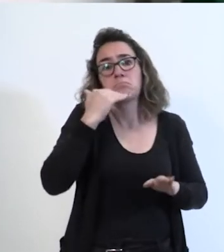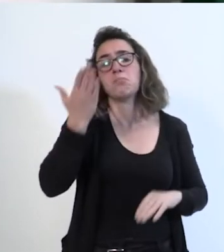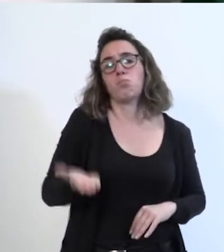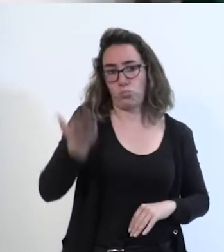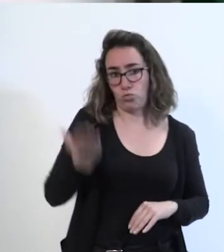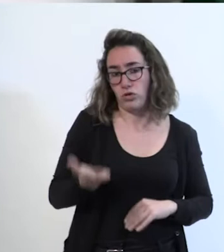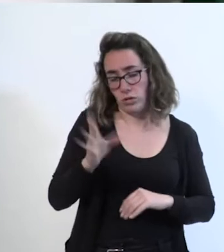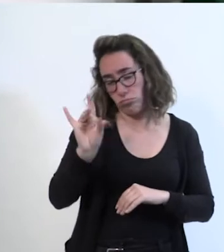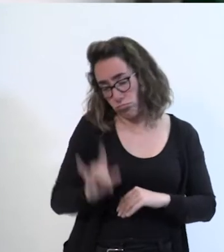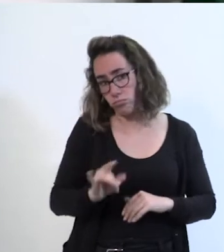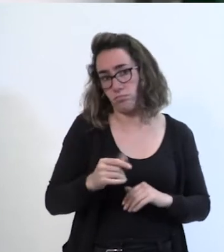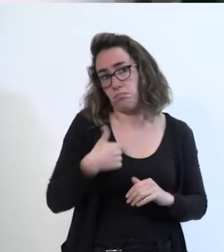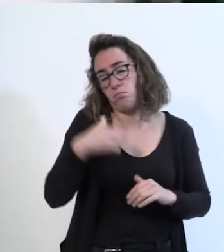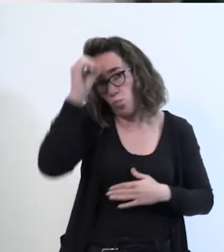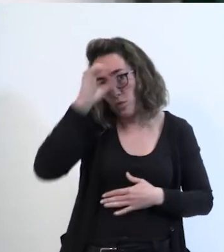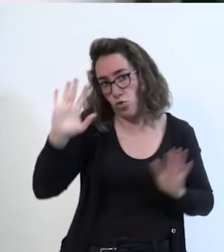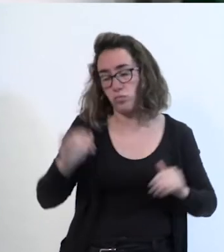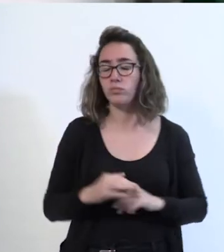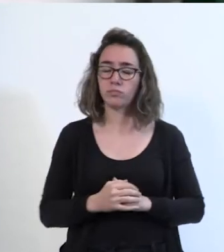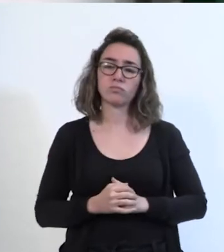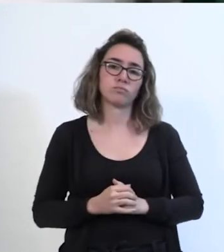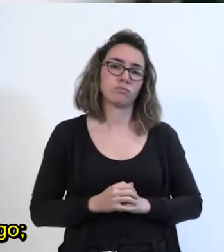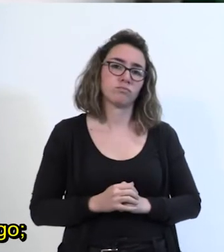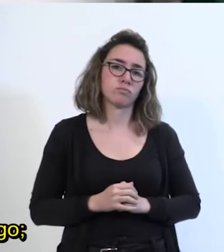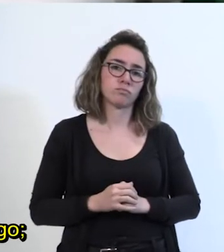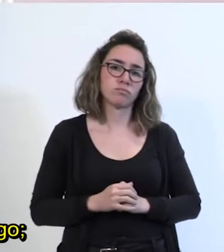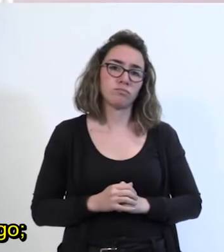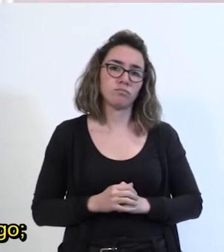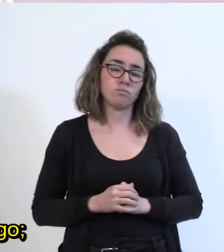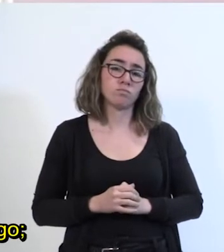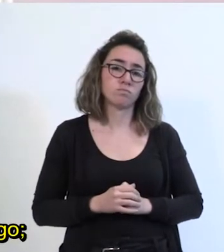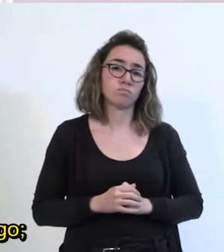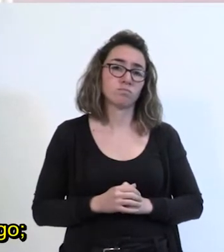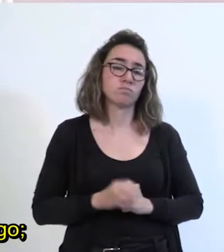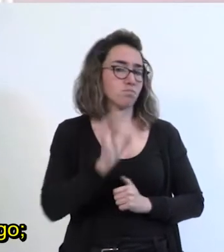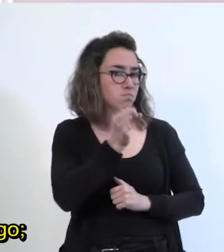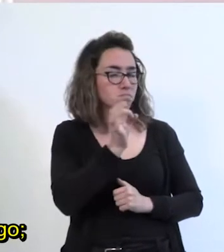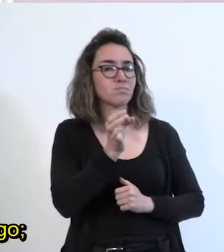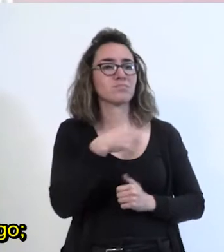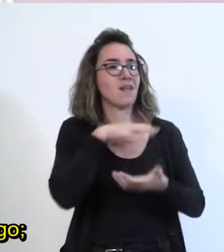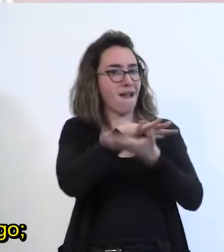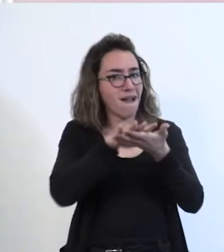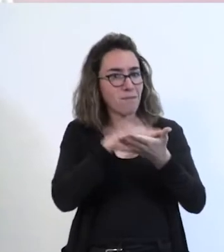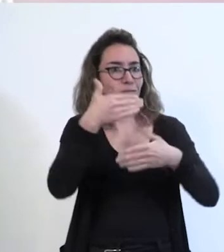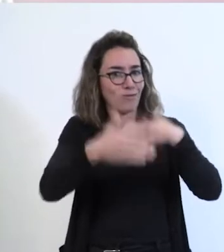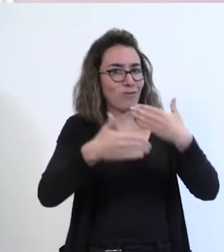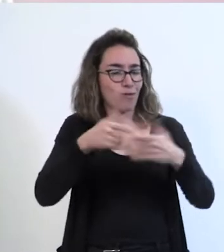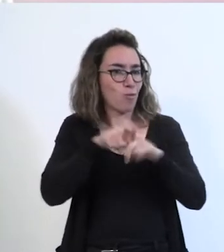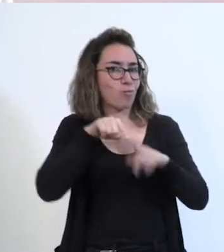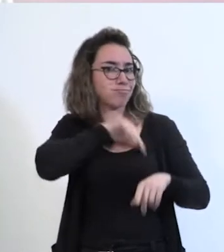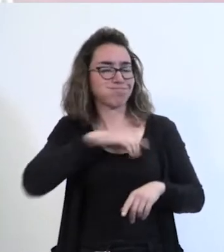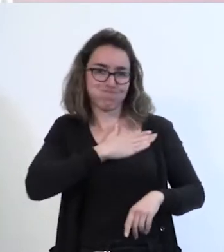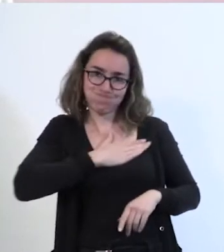importante. Eso sería lo que yo diría. Morena, vamos avanzando, está siendo un placer charlar contigo, pero vamos